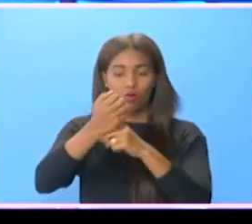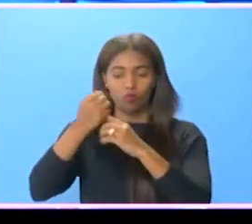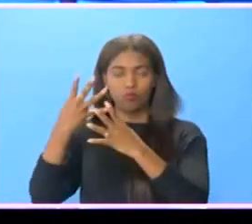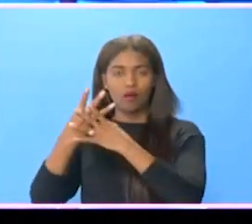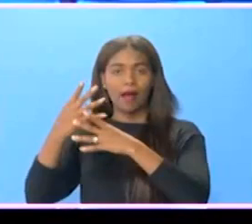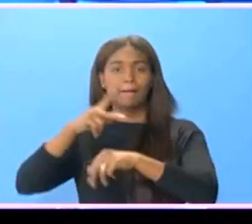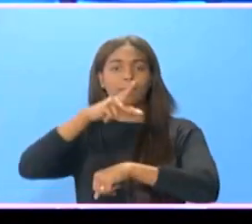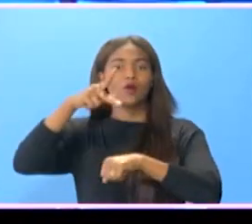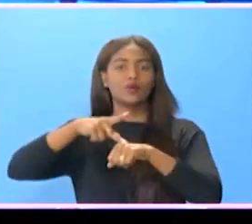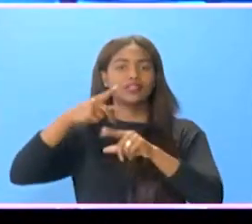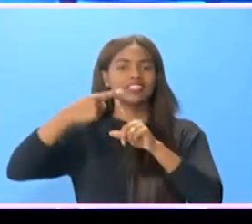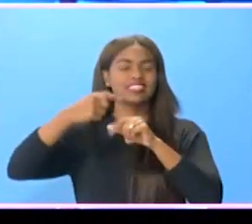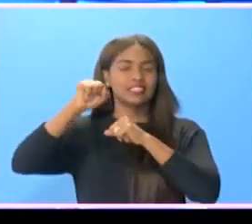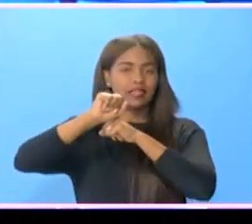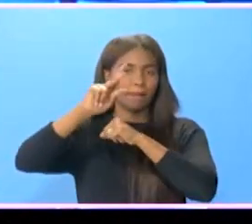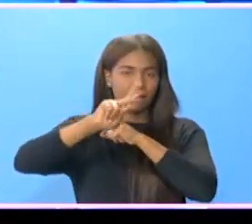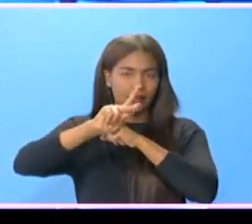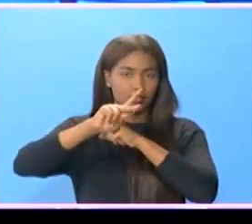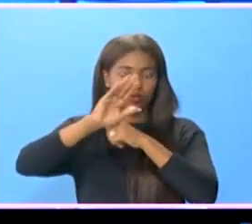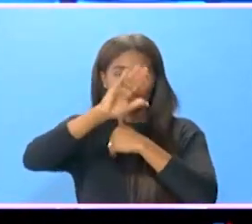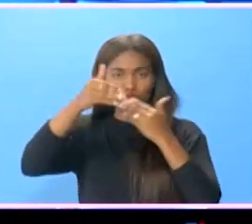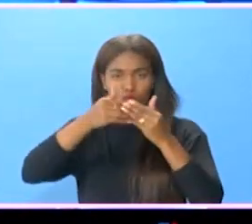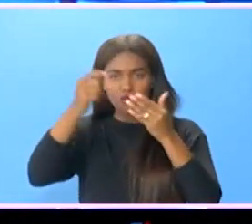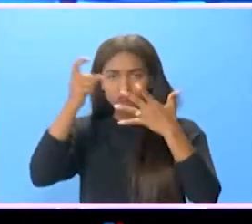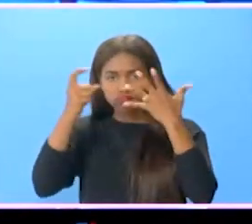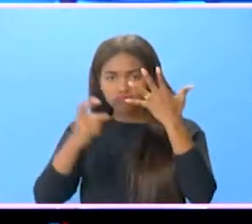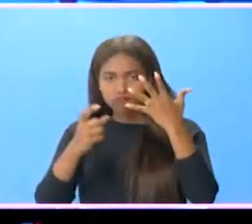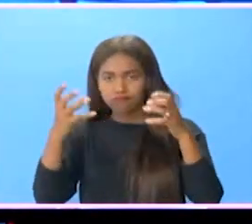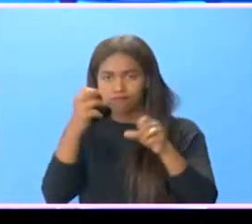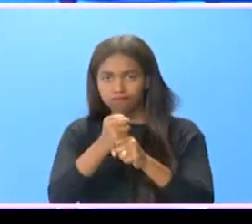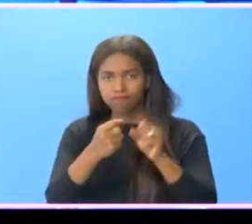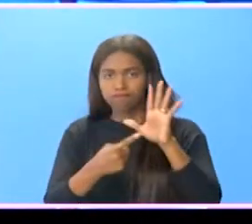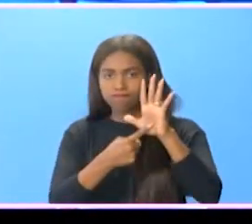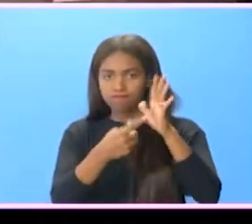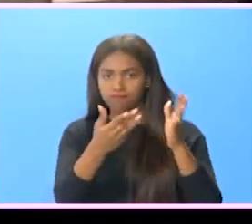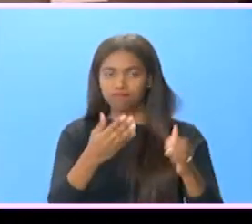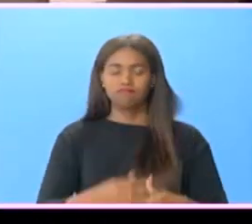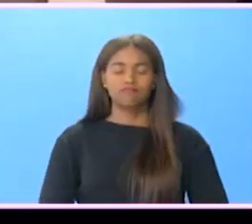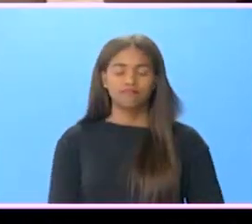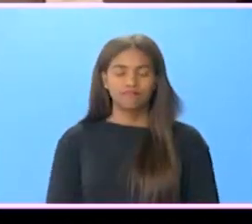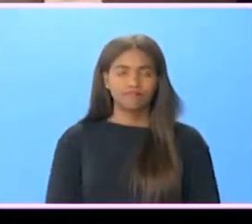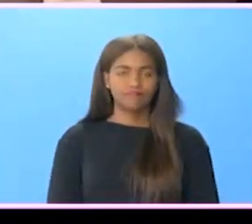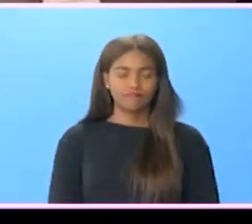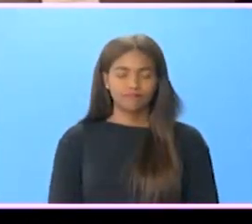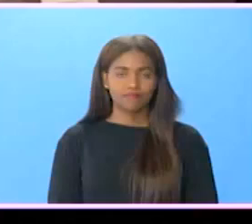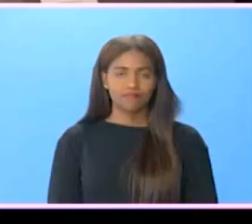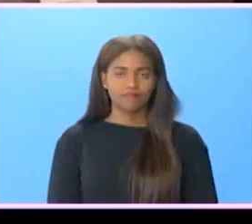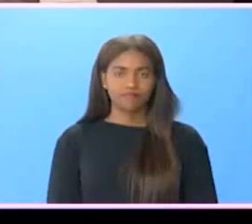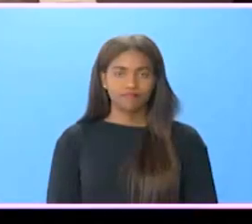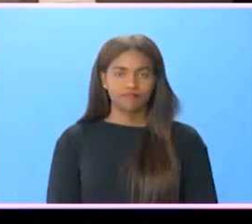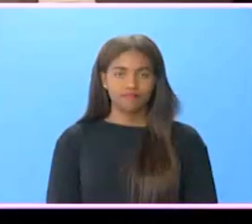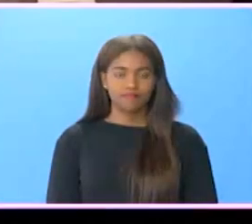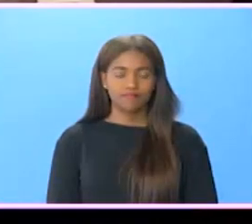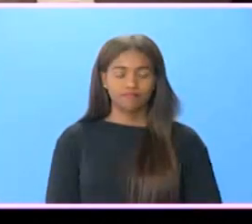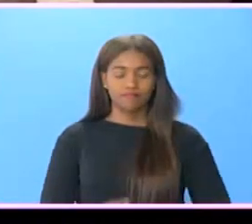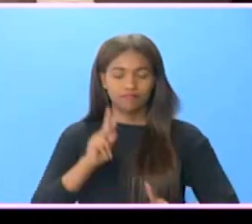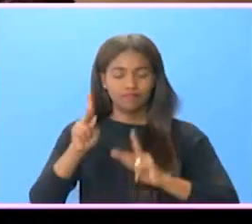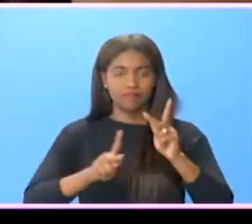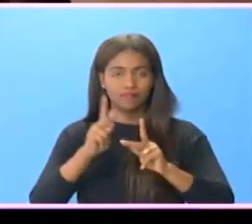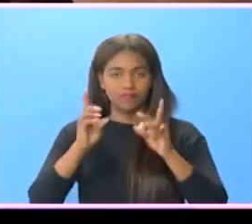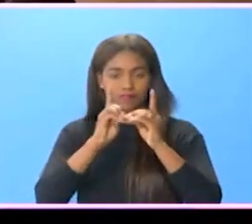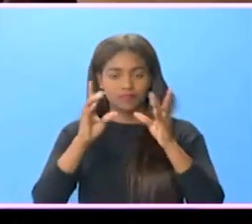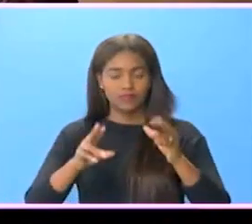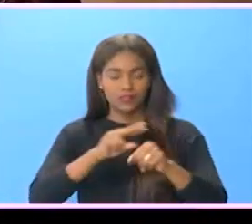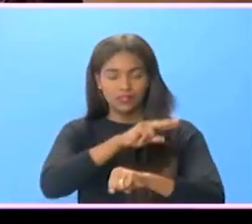la provincia de San Pedro de Macorís. Todos los detalles en la siguiente historia. Vamos a ver. Unidades tácticas de la Dirección Nacional